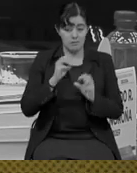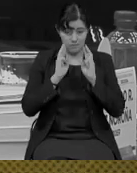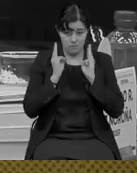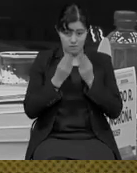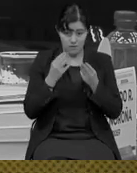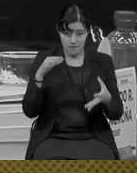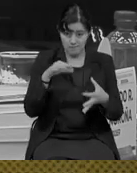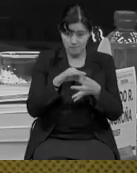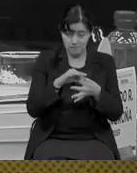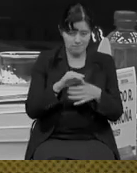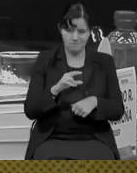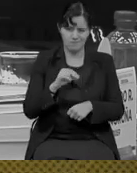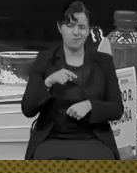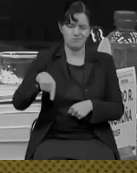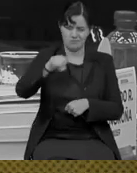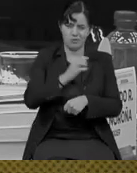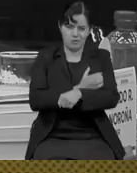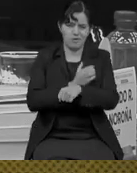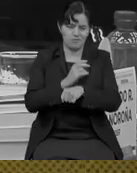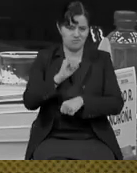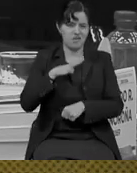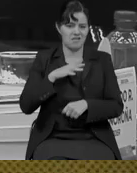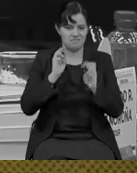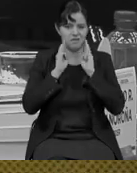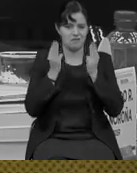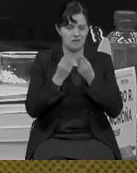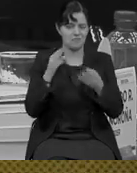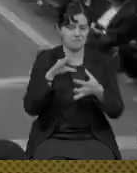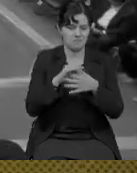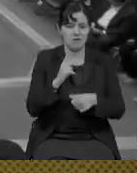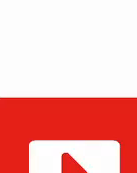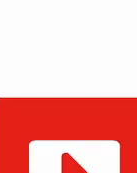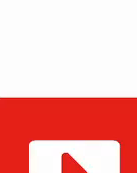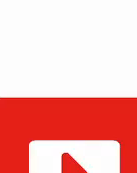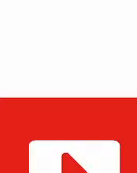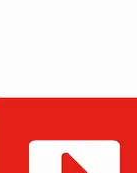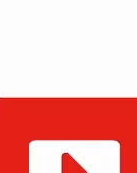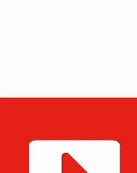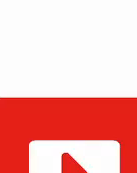crimen organizado, como sí lo tienen varios de sus compañeros de Acción Nacional. Señor diputado.